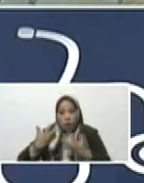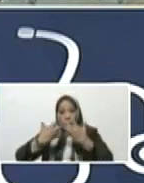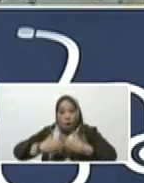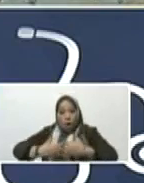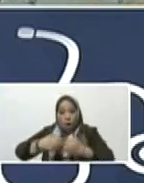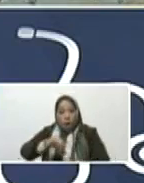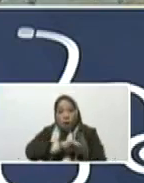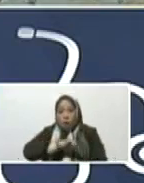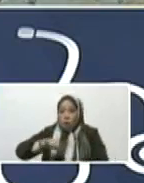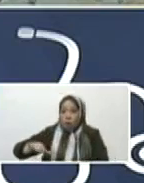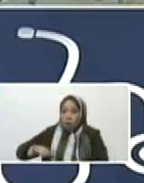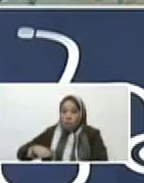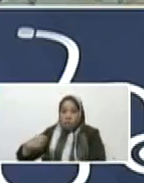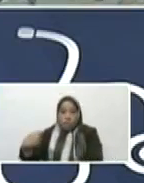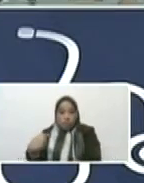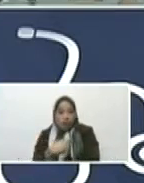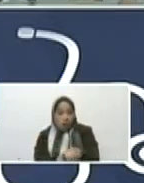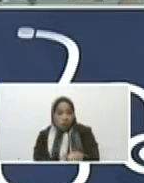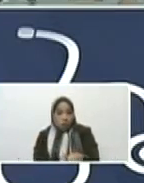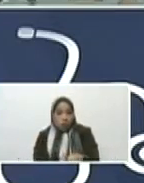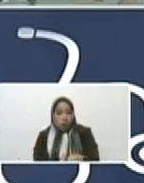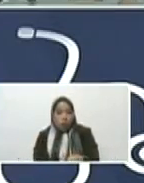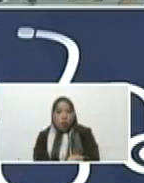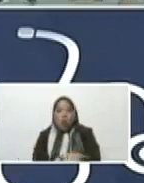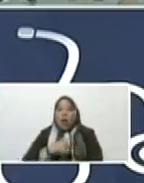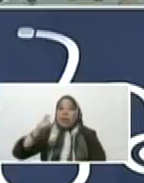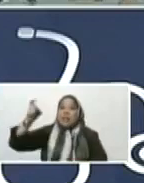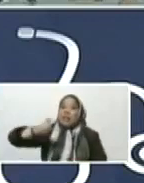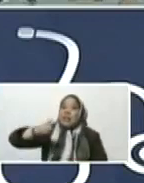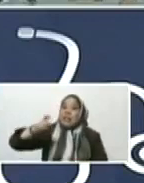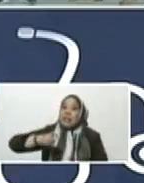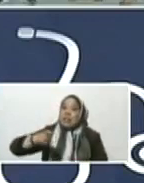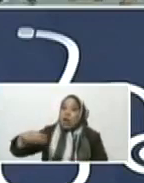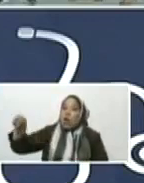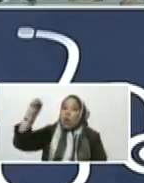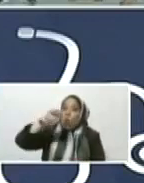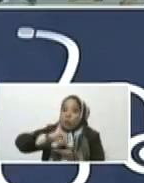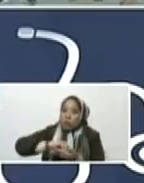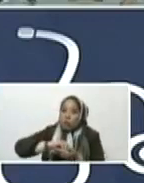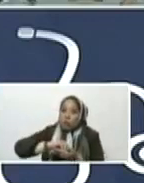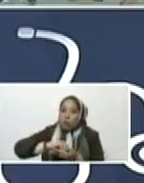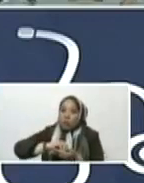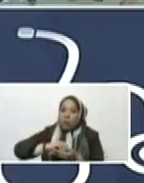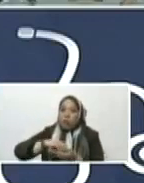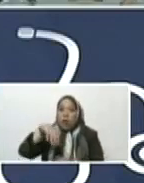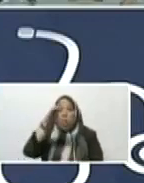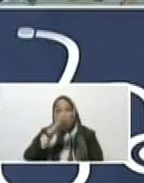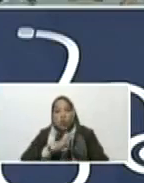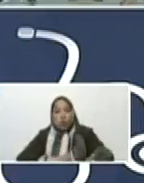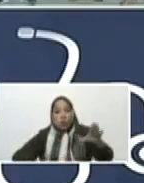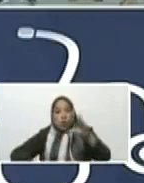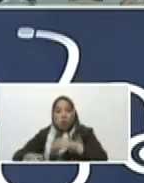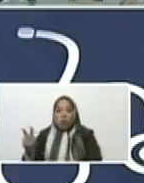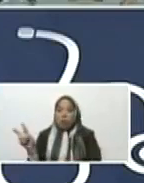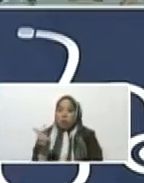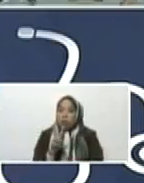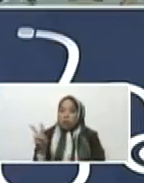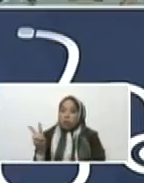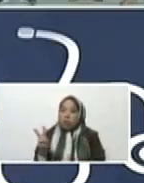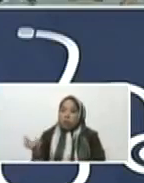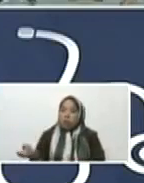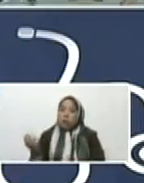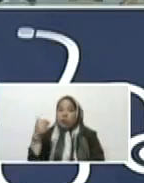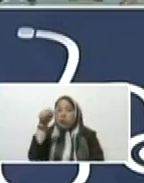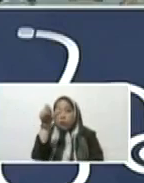poner también las vacunas. Es necesario el refuerzo. Los científicos venezolanos establecieron que el refuerzo